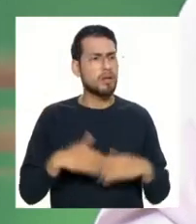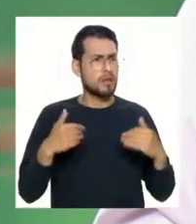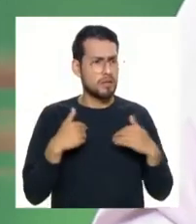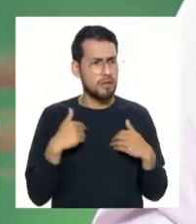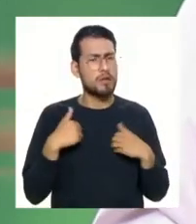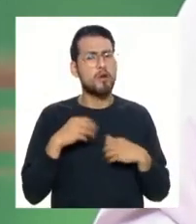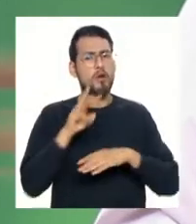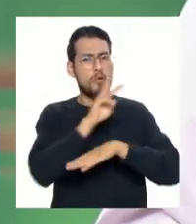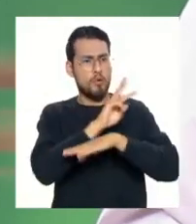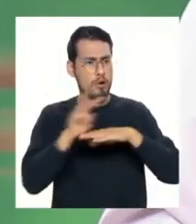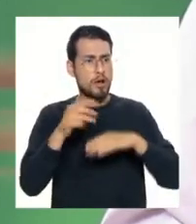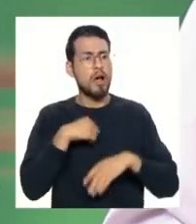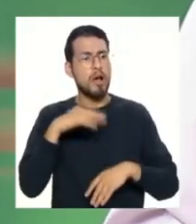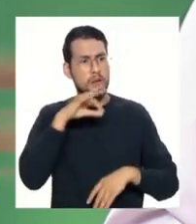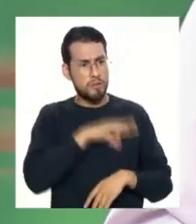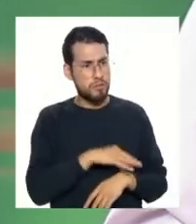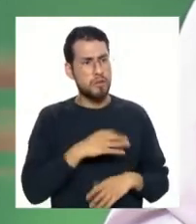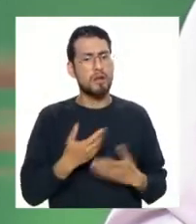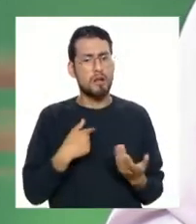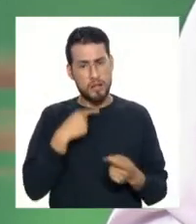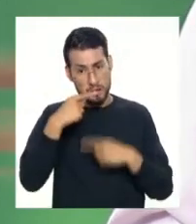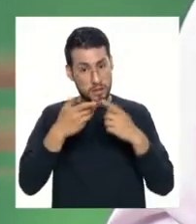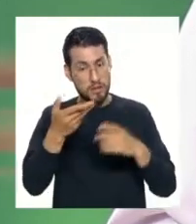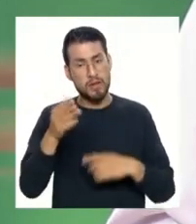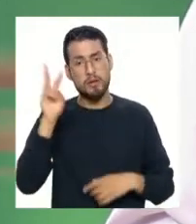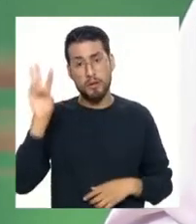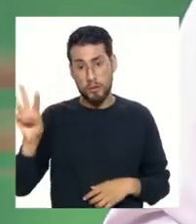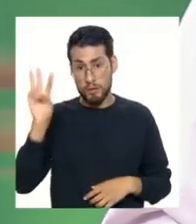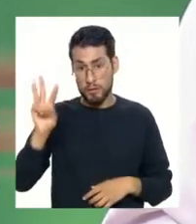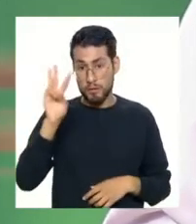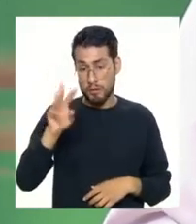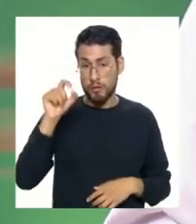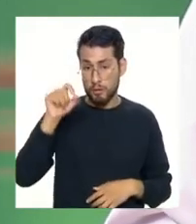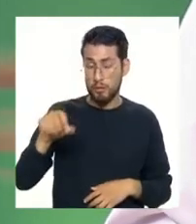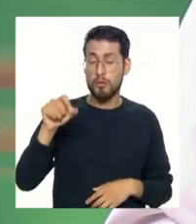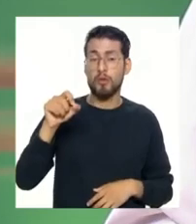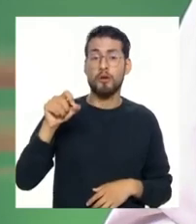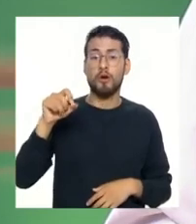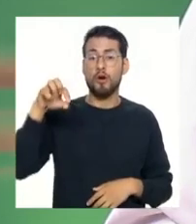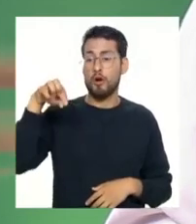nuestra página web, que aprovecho para mencionarla, es